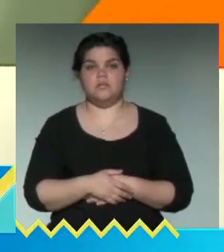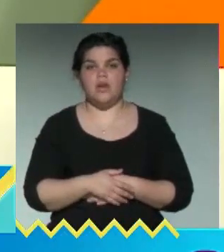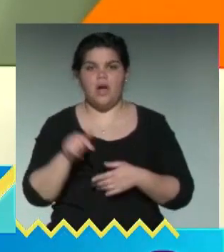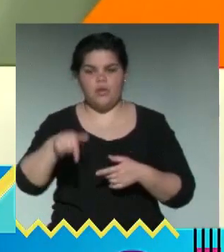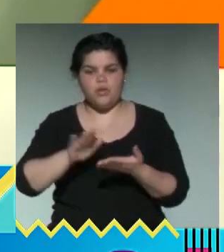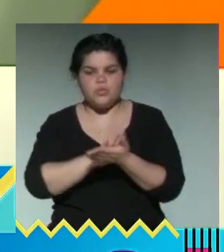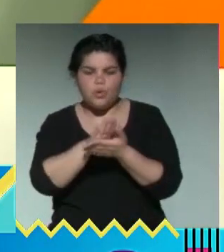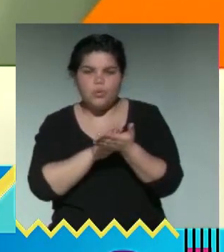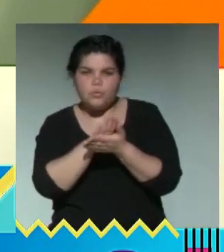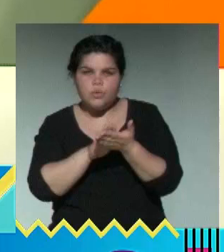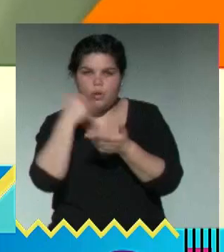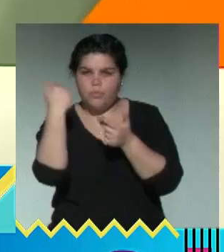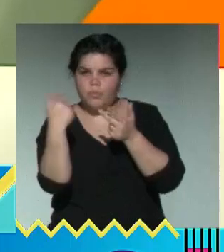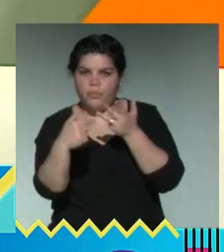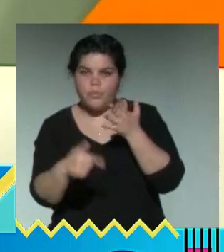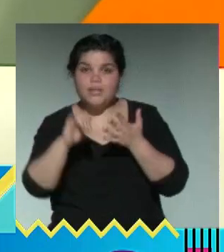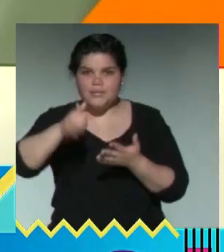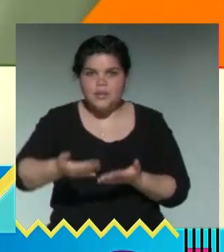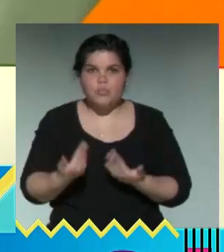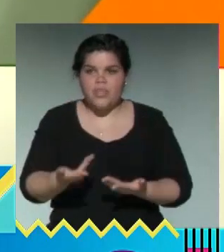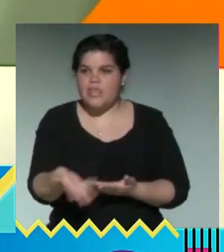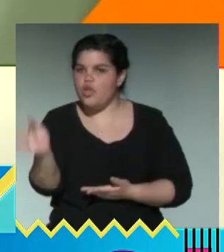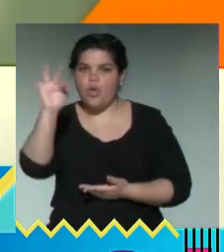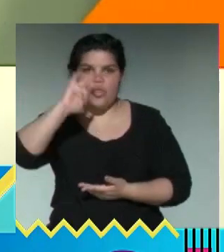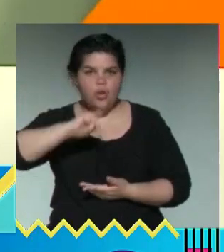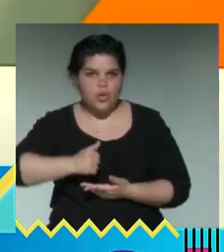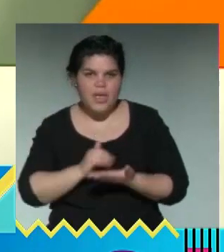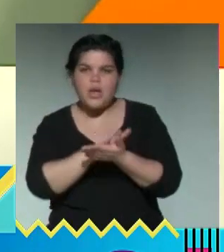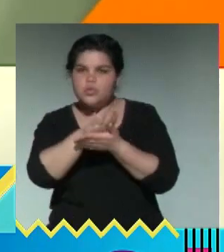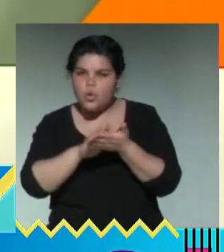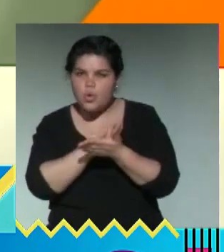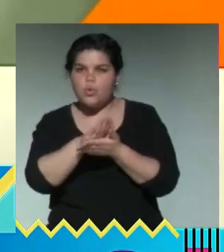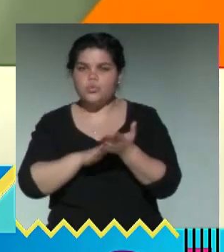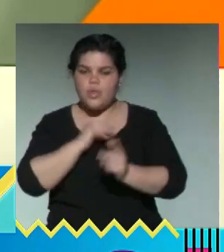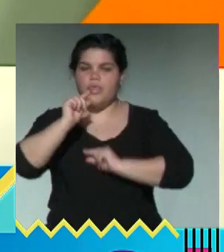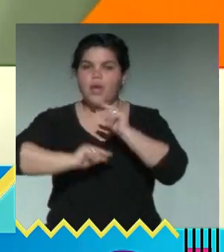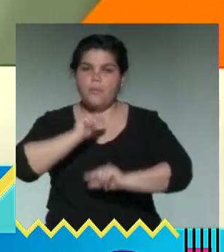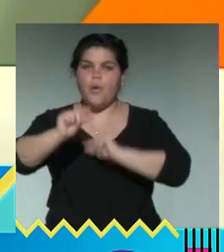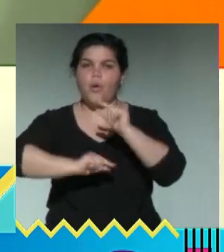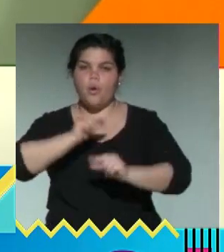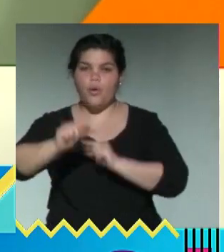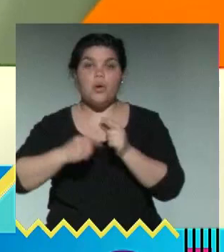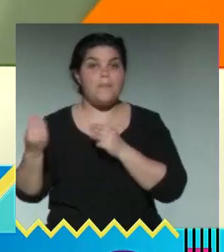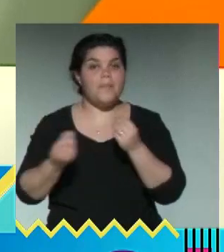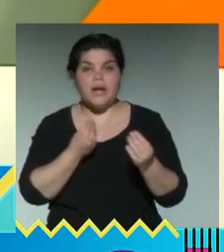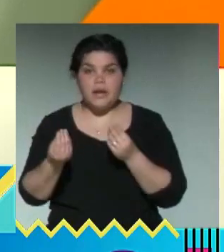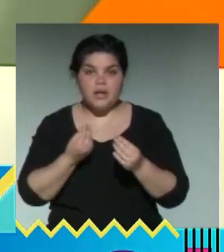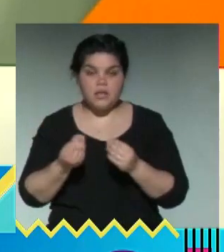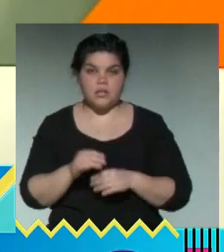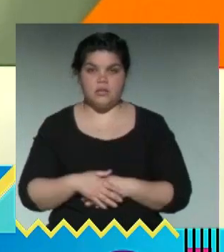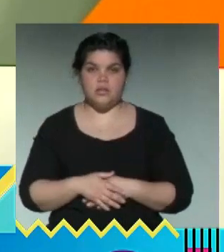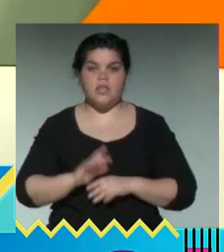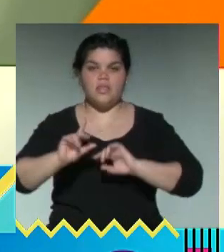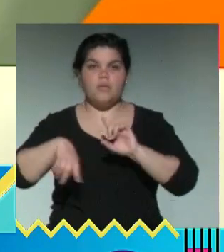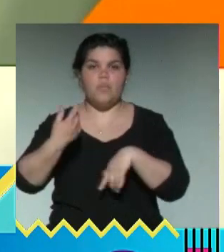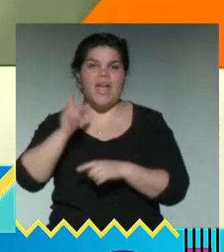soluciones que podemos tomar en nuestras soluciones del día a día para poder de alguna forma mitigar esa emisión de